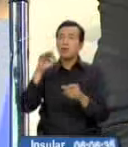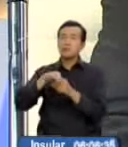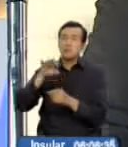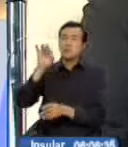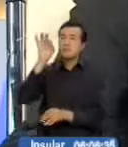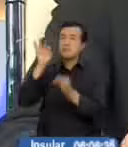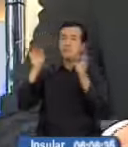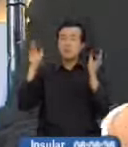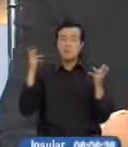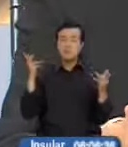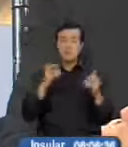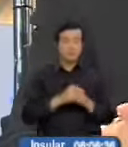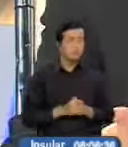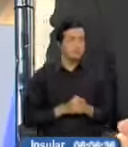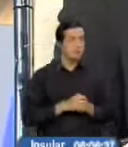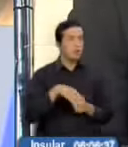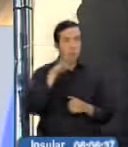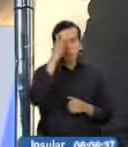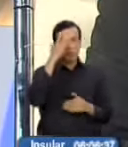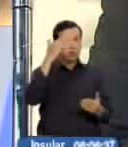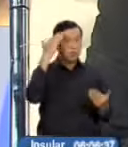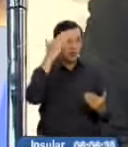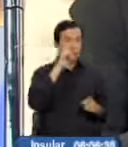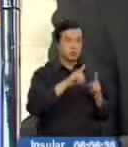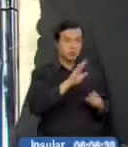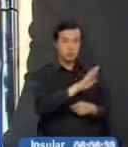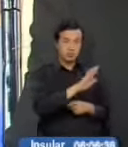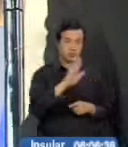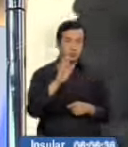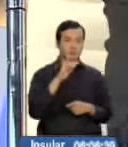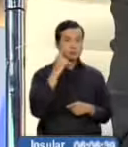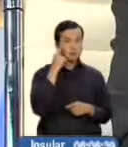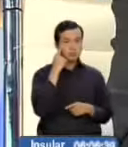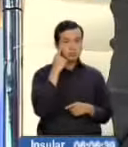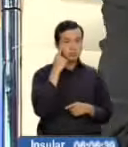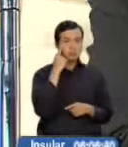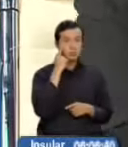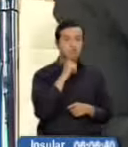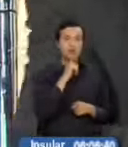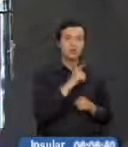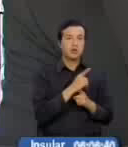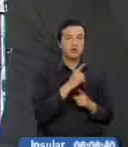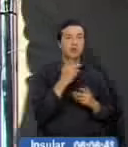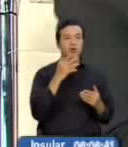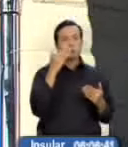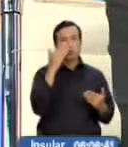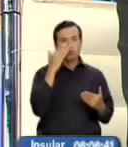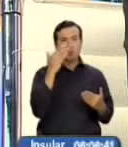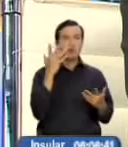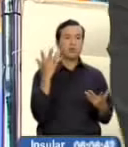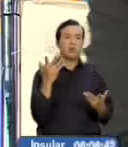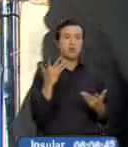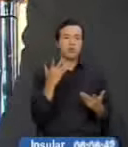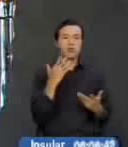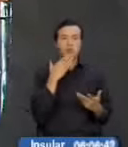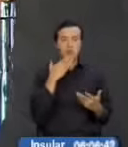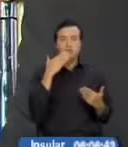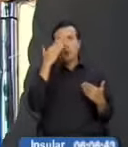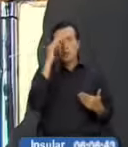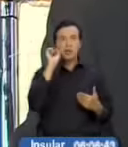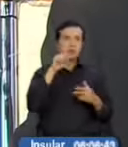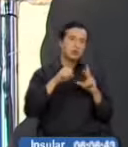que un poco el escenario político también ha sido una especie de deshojar margaritas, Correa va, Correa no va, Correa corre, Correa no